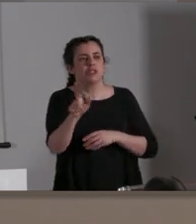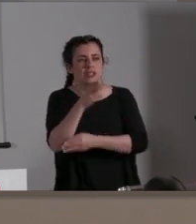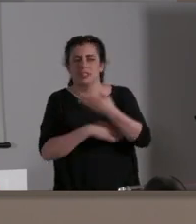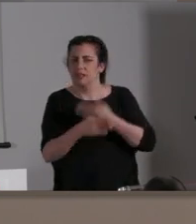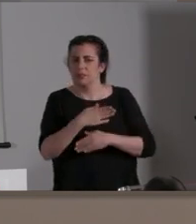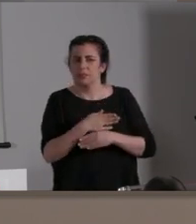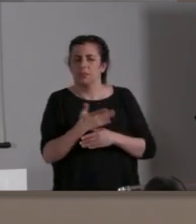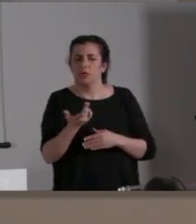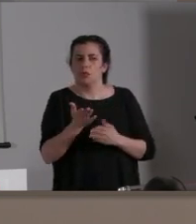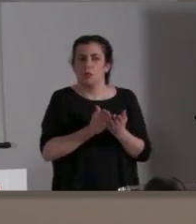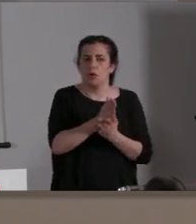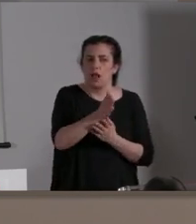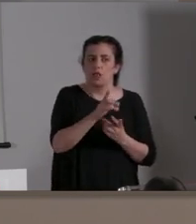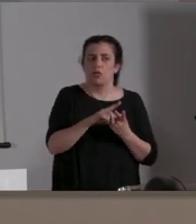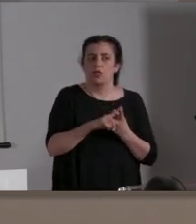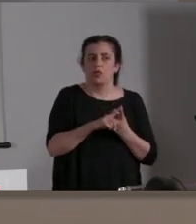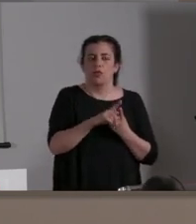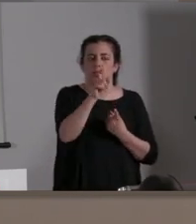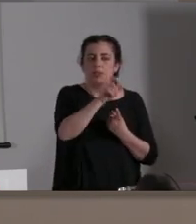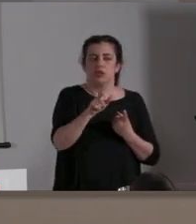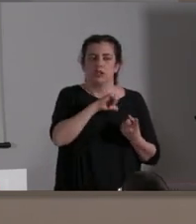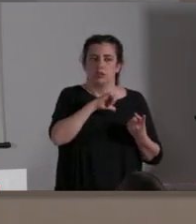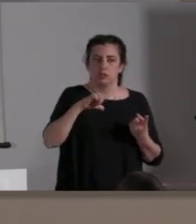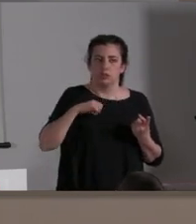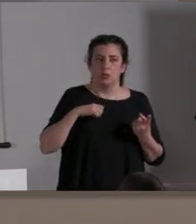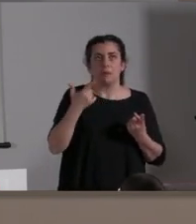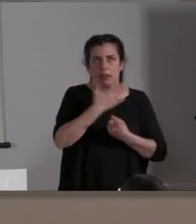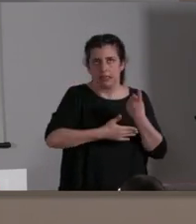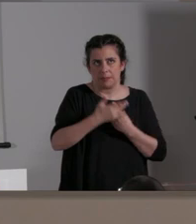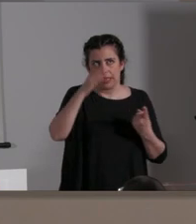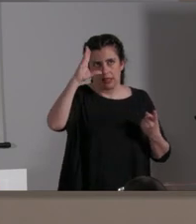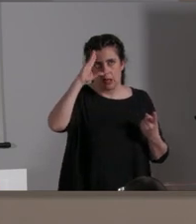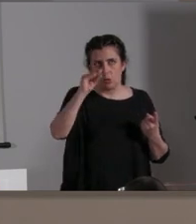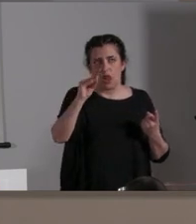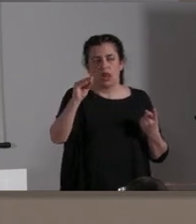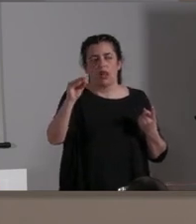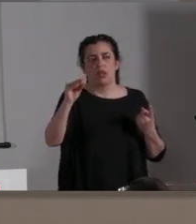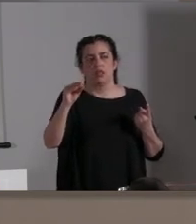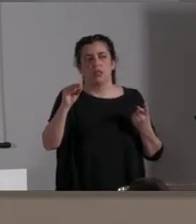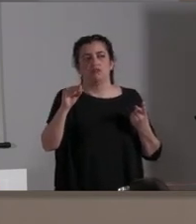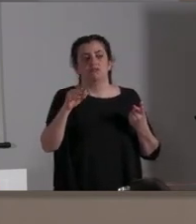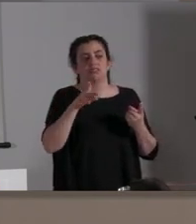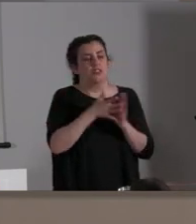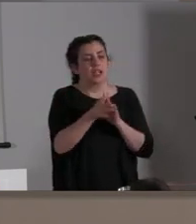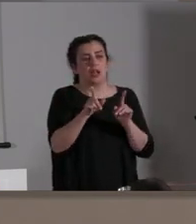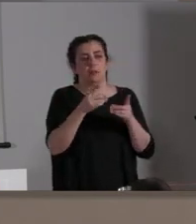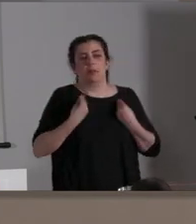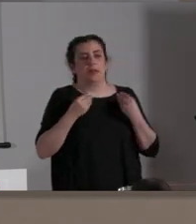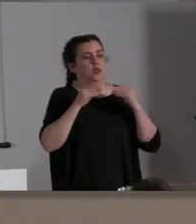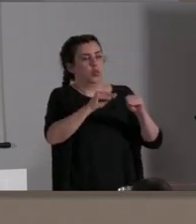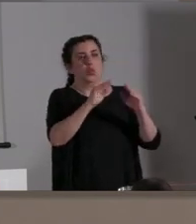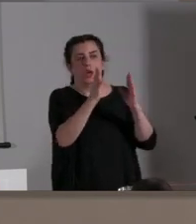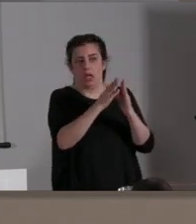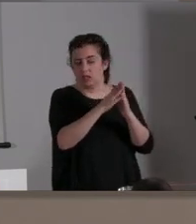autonomía. Hay, por un lado, personas autónomas, pero con discapacidad intelectual, por tanto, viven en su casa, y por otro lado, dentro